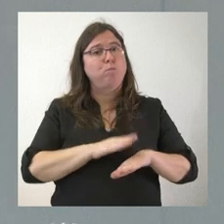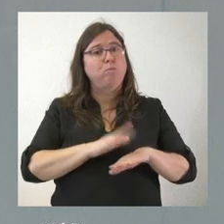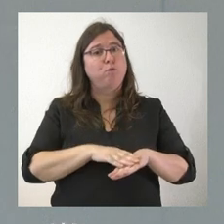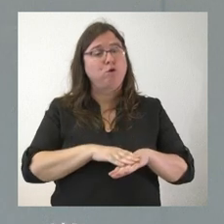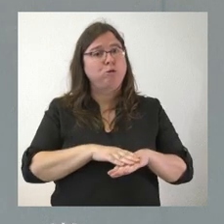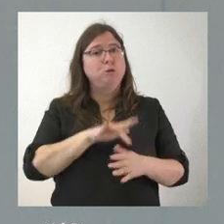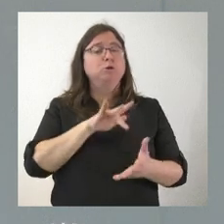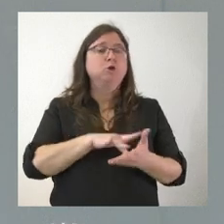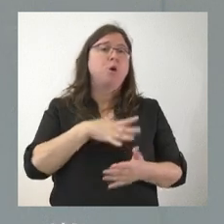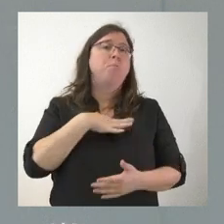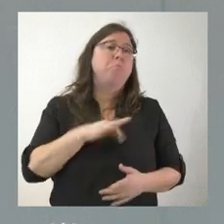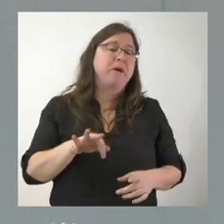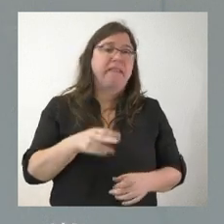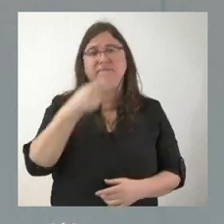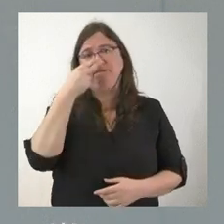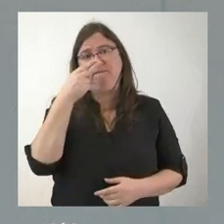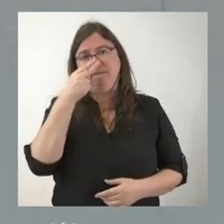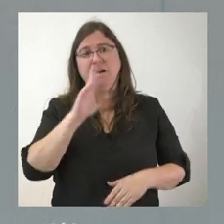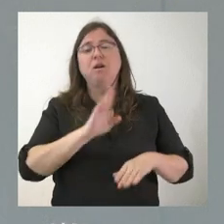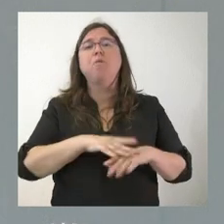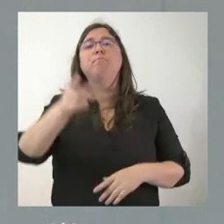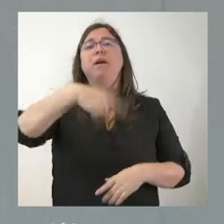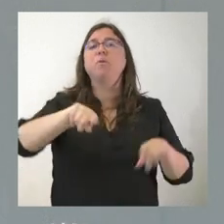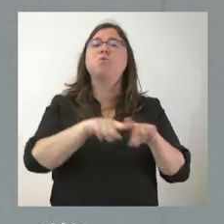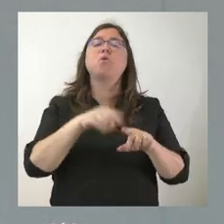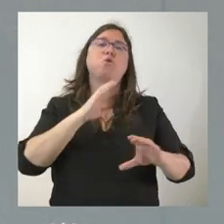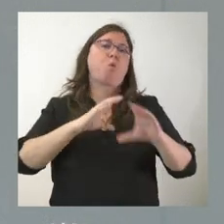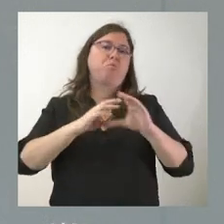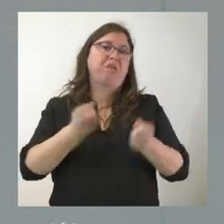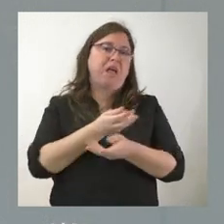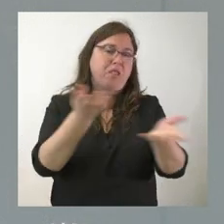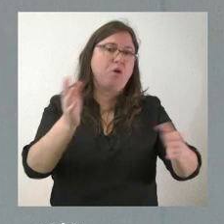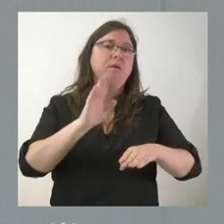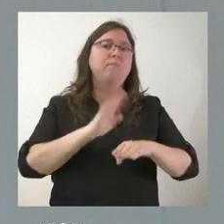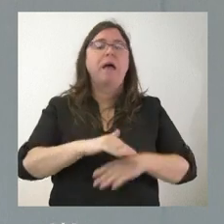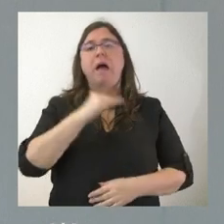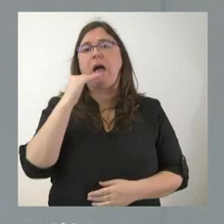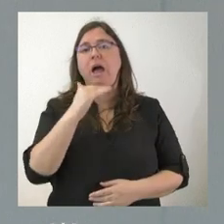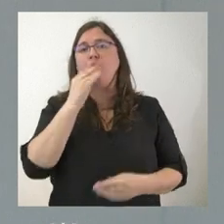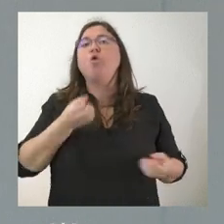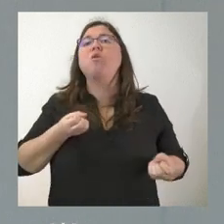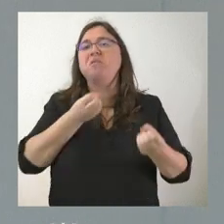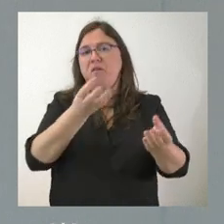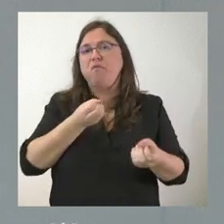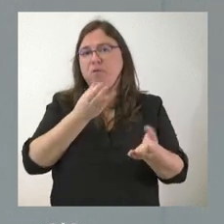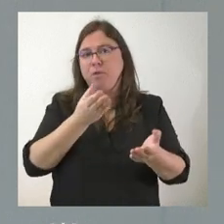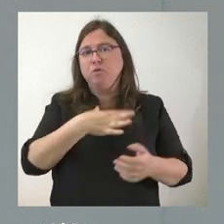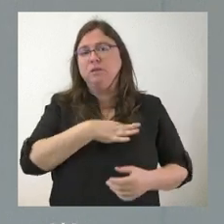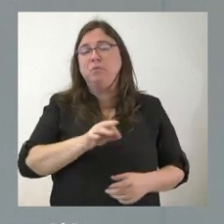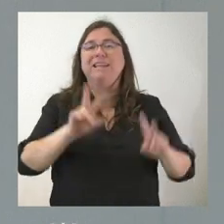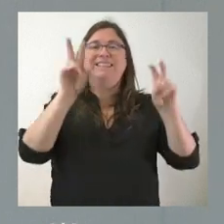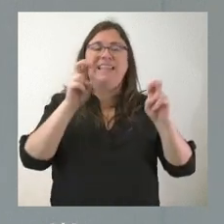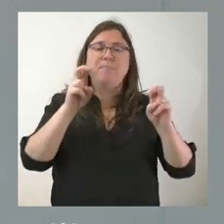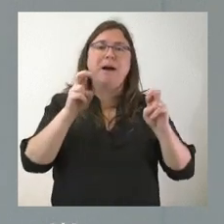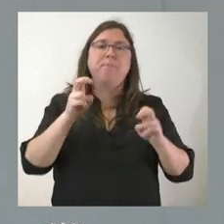en un momento dado pues pueda ser de interés para ustedes como medios de comunicación por hacer alguna información en ese sentido sobre temas